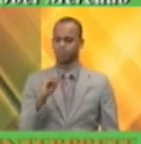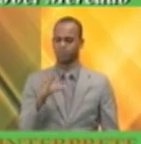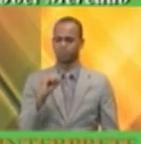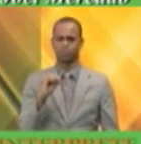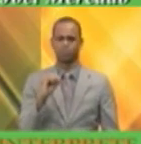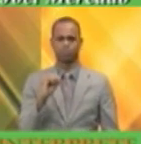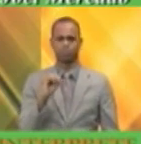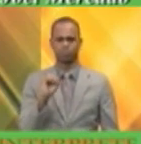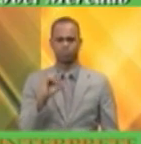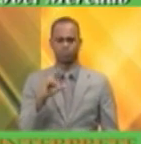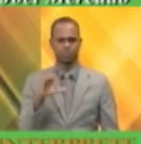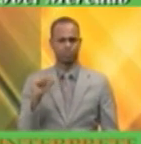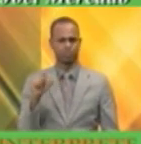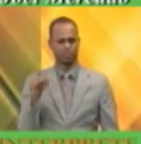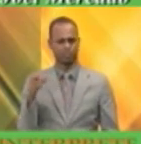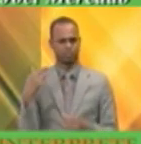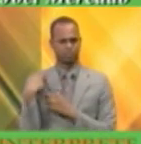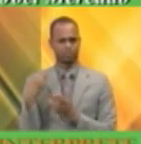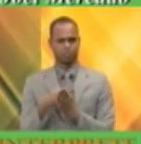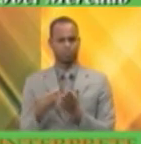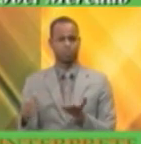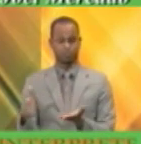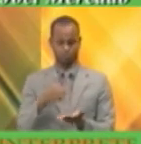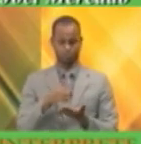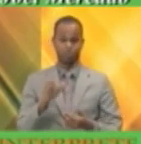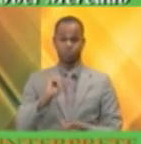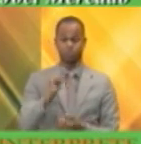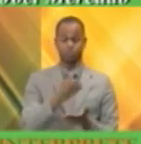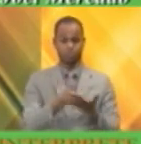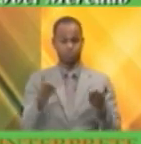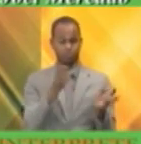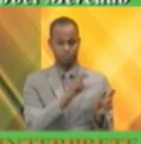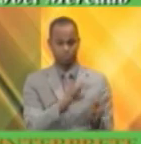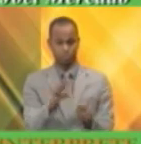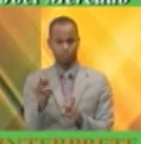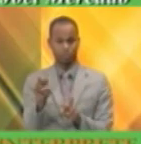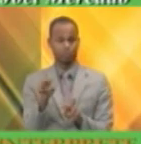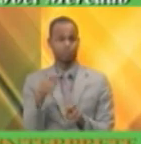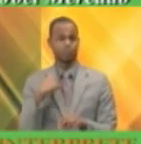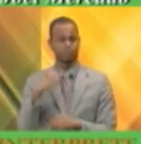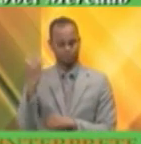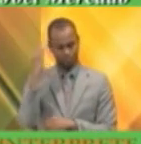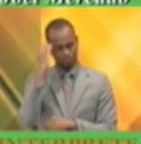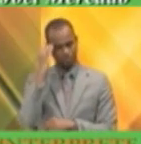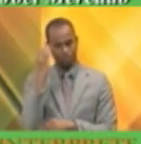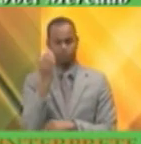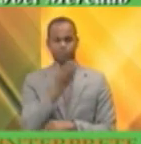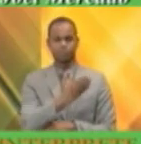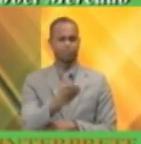es el tesorero del comité, y a ustedes, gracias por estar ahí, porque yo sé que de ustedes